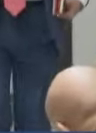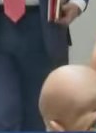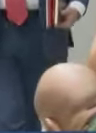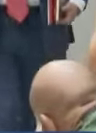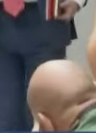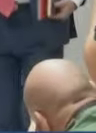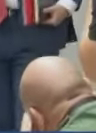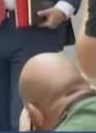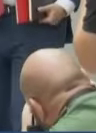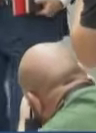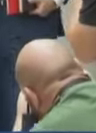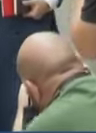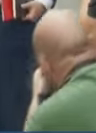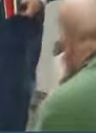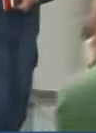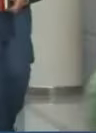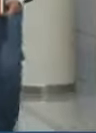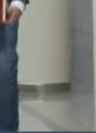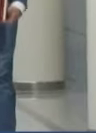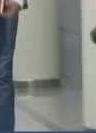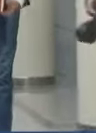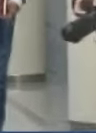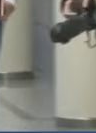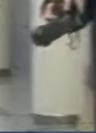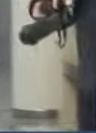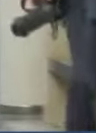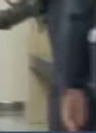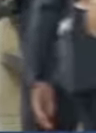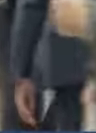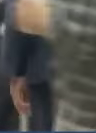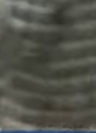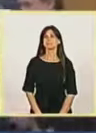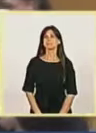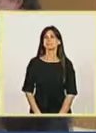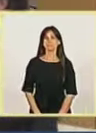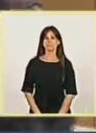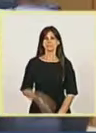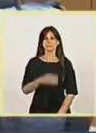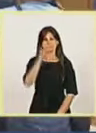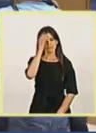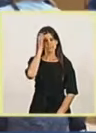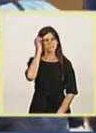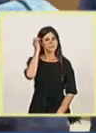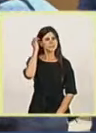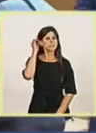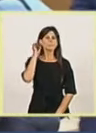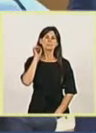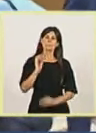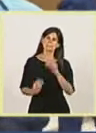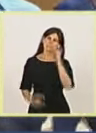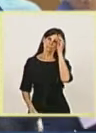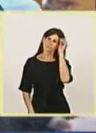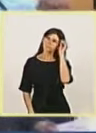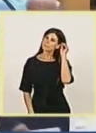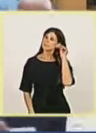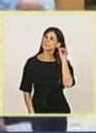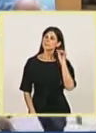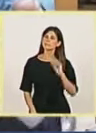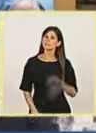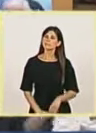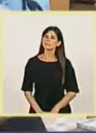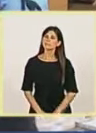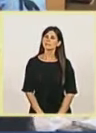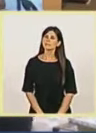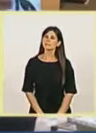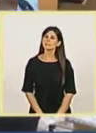acuerdos, o es fácil sentarse conmigo, es muy fácil hablar, y yo soy una persona que siempre intento que es bueno llegar a acuerdos. Mire, yo con la señora Montero, llevo un